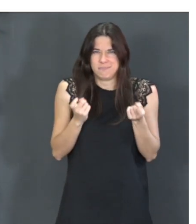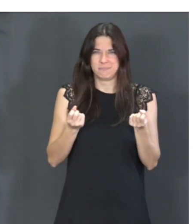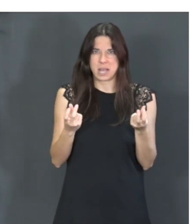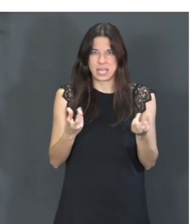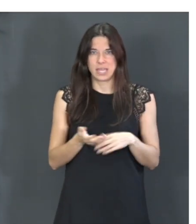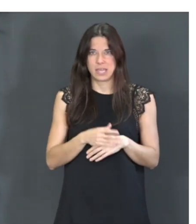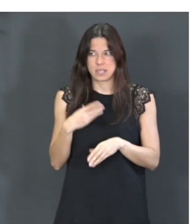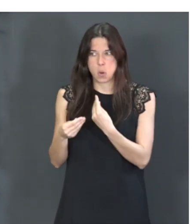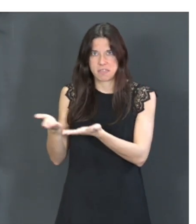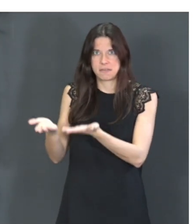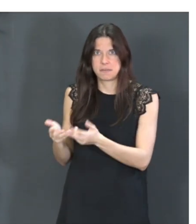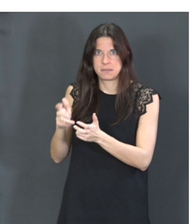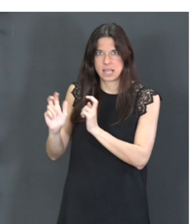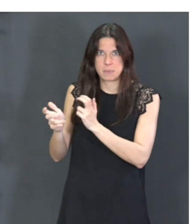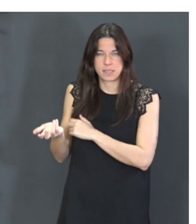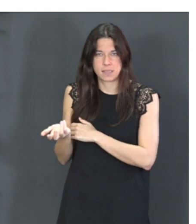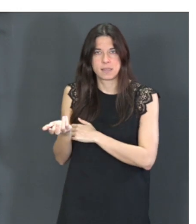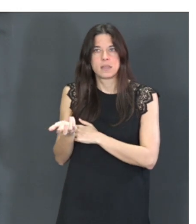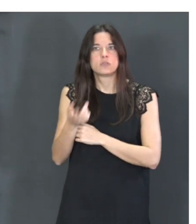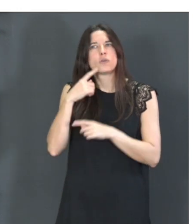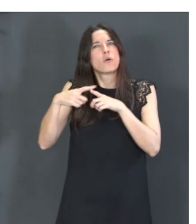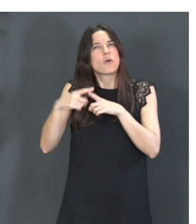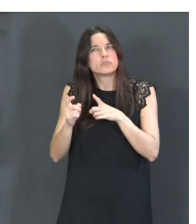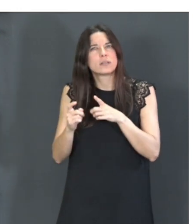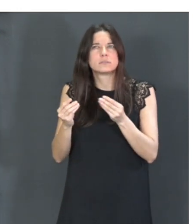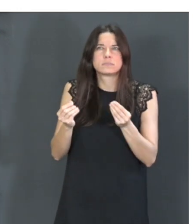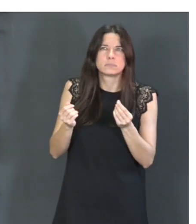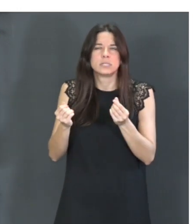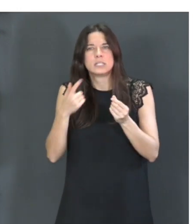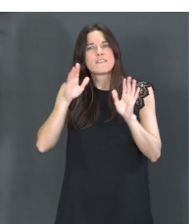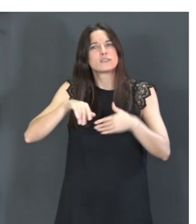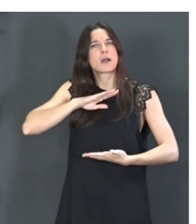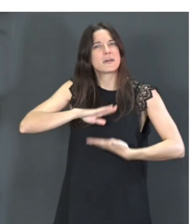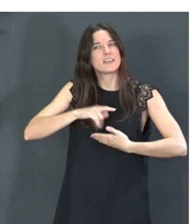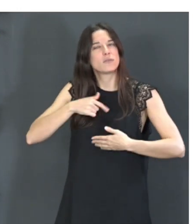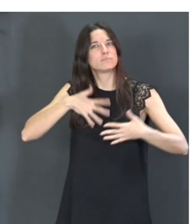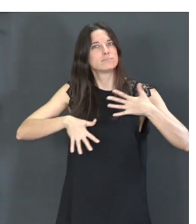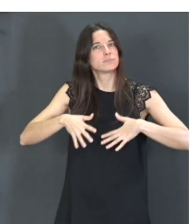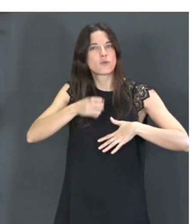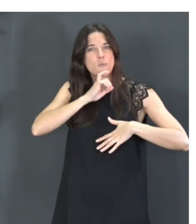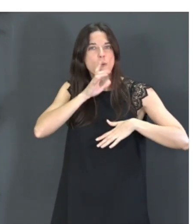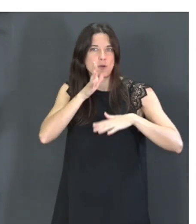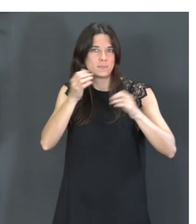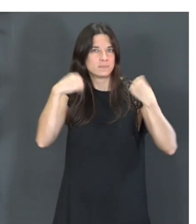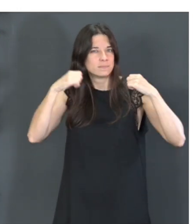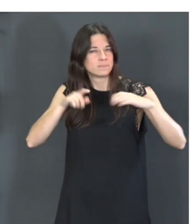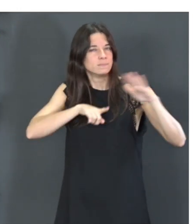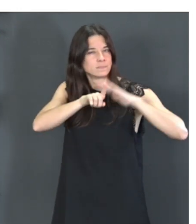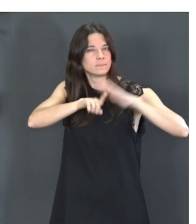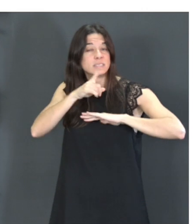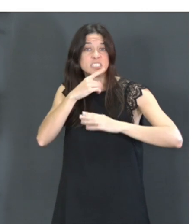ese tipo de cosas que son además capacidades que se adquieren entrenándolas y que si no lo haces vas a perder